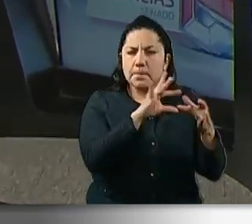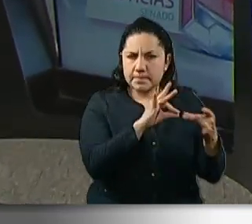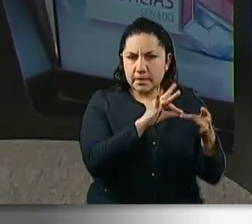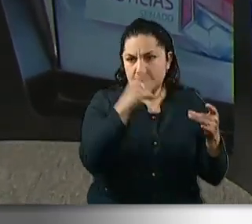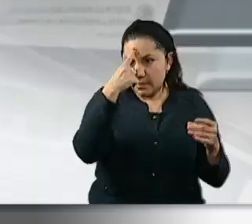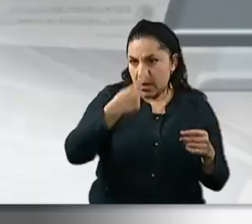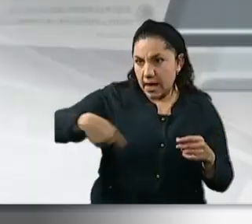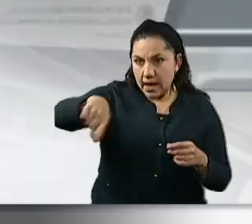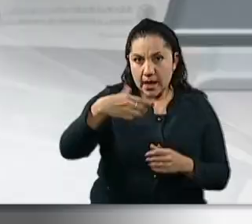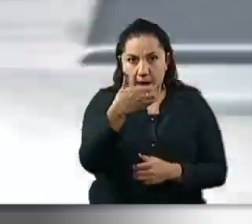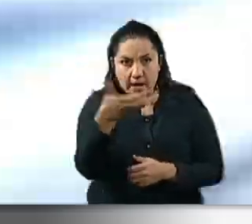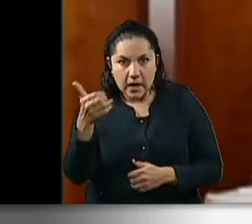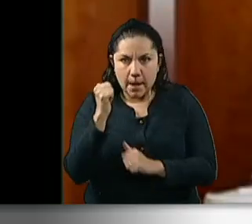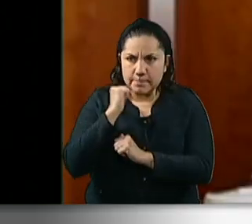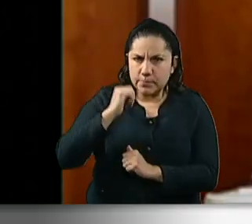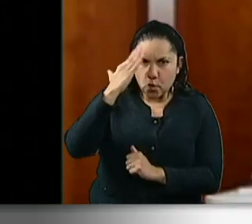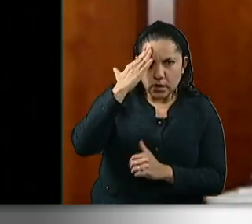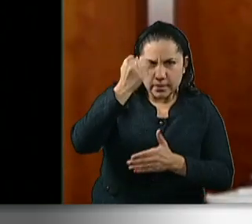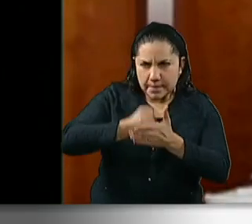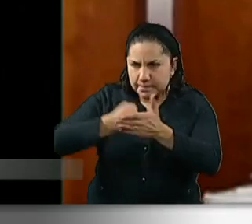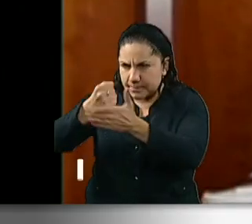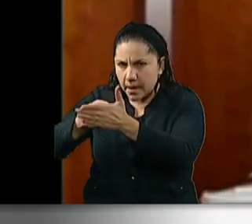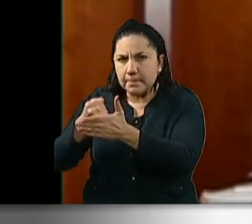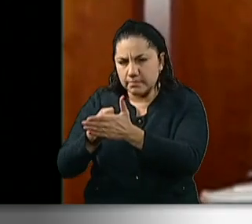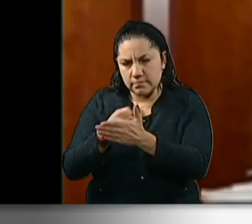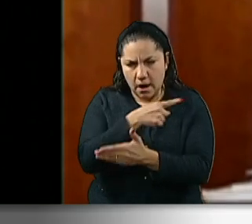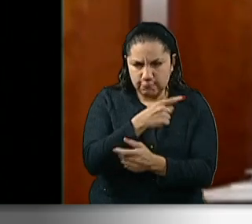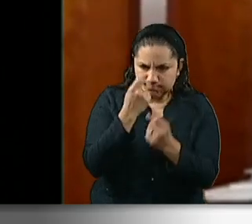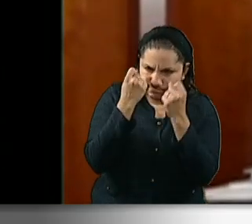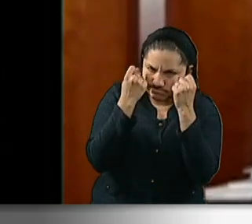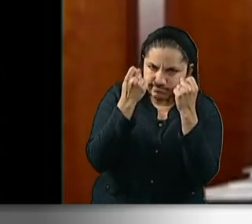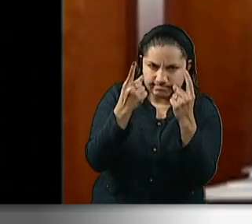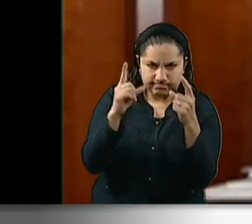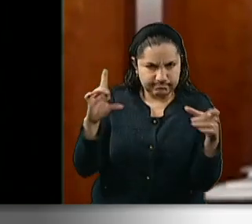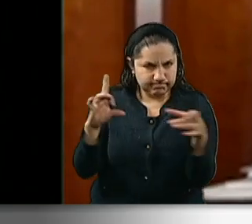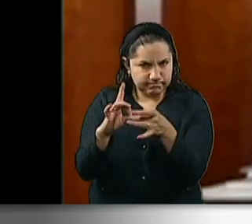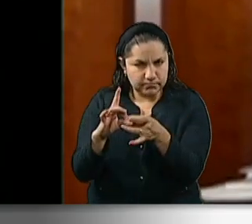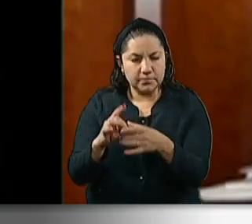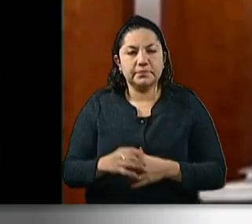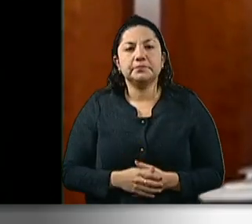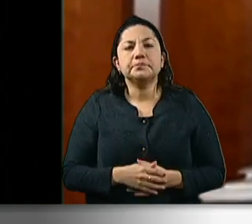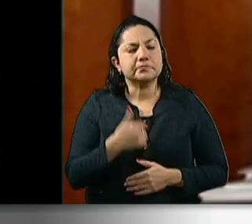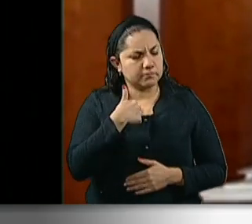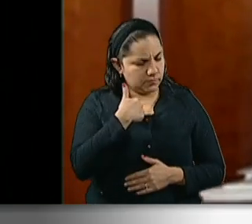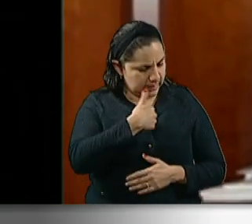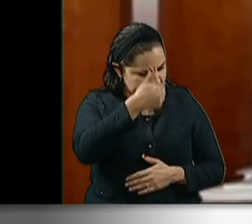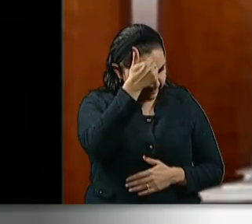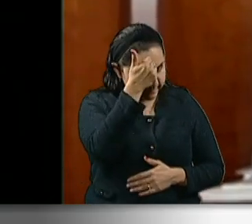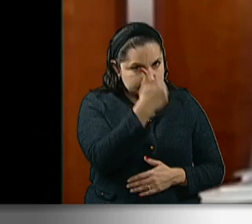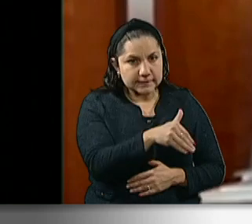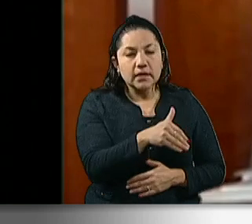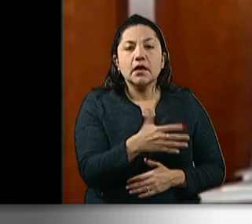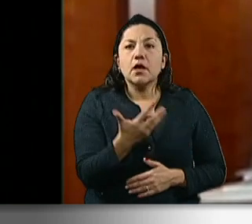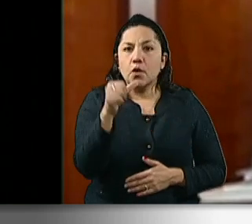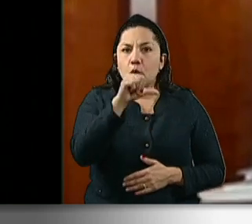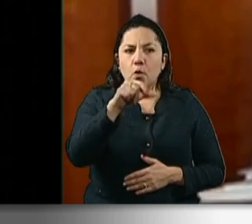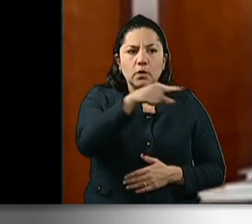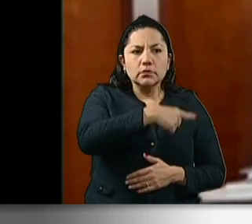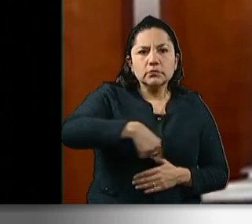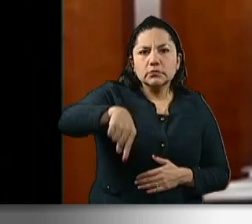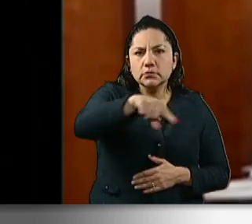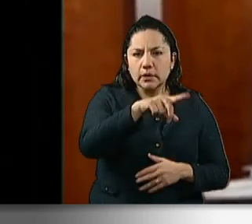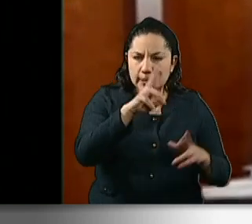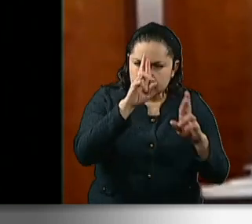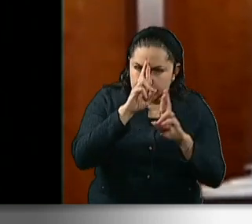campesinos sé que hoy están haciendo un homenaje a hermanos caídos principalmente